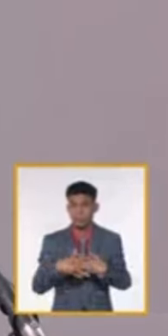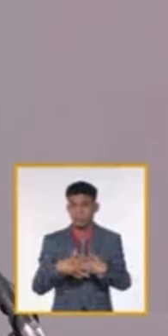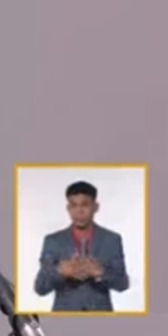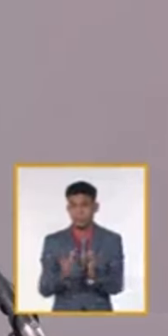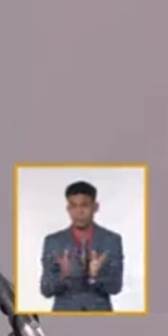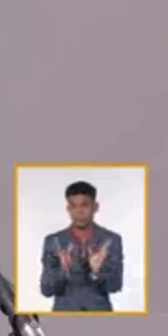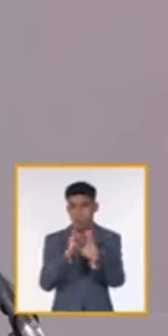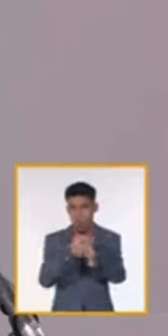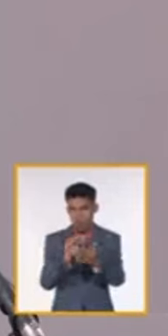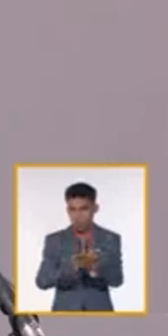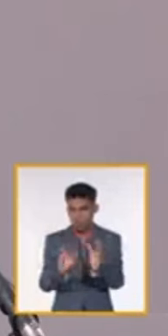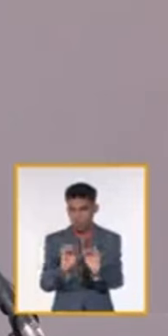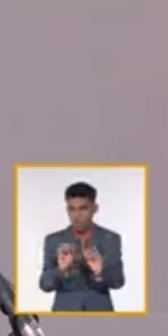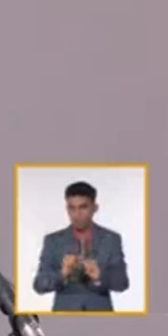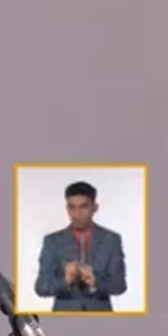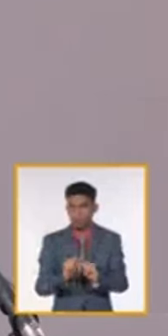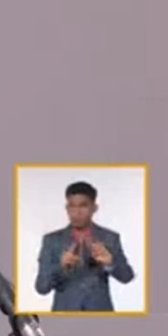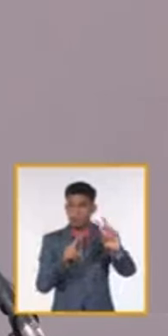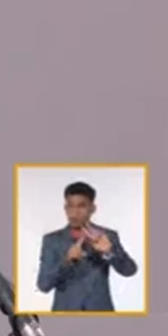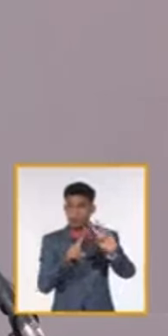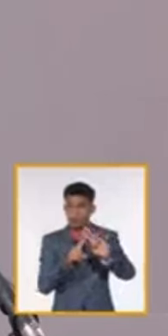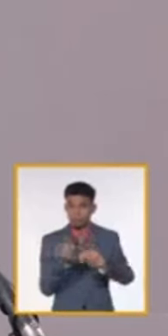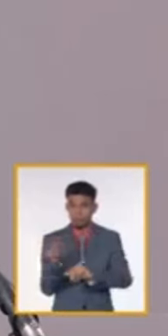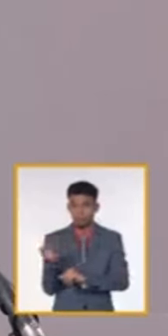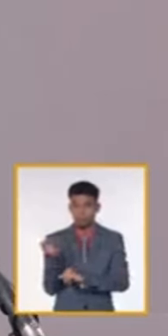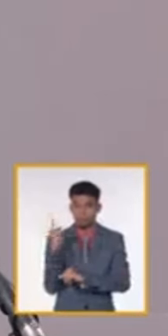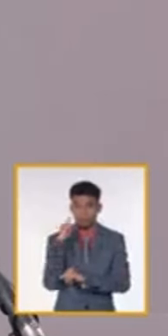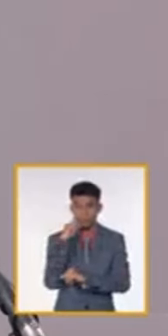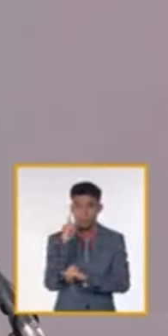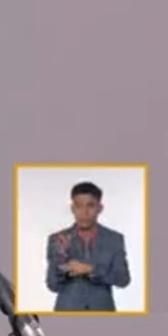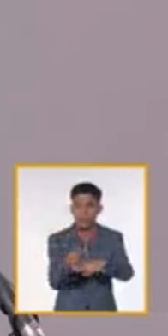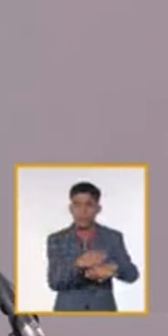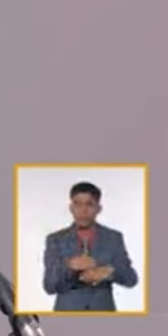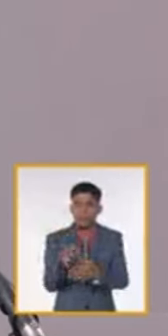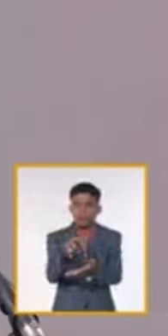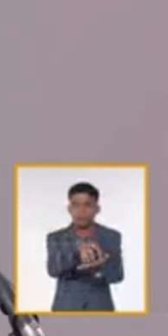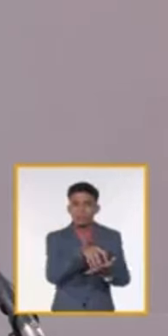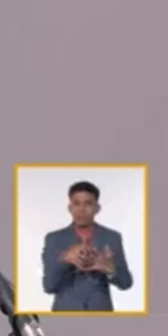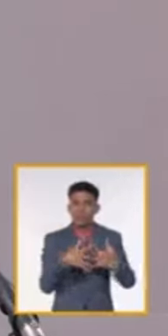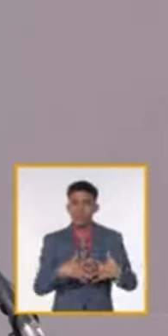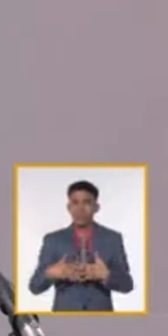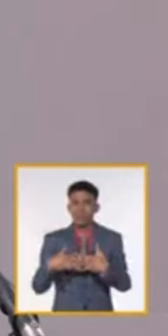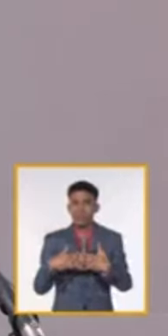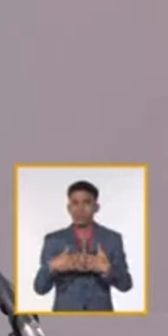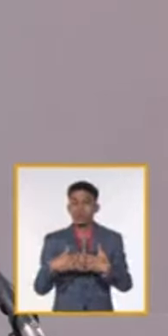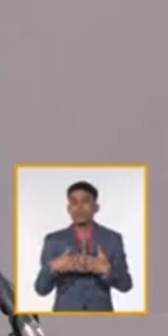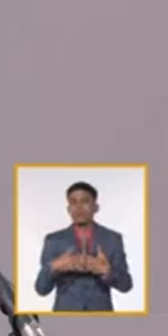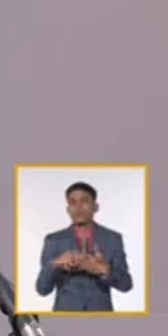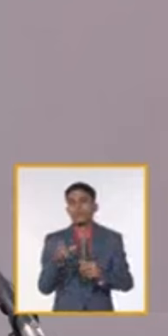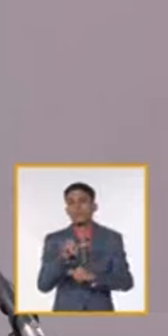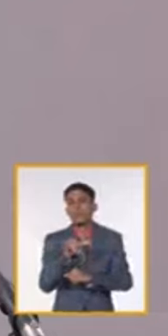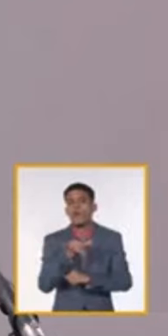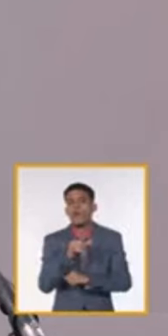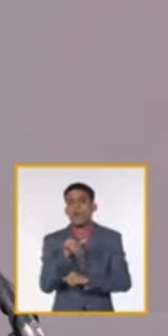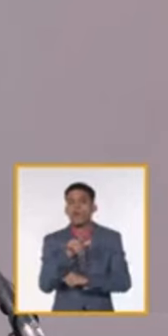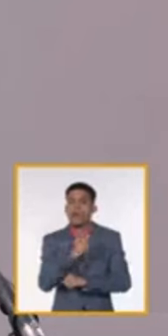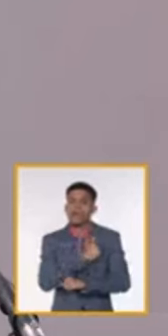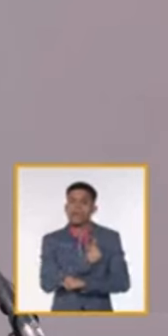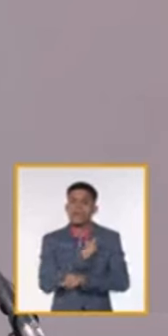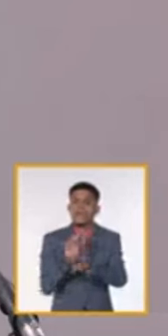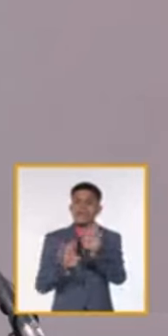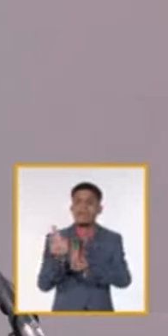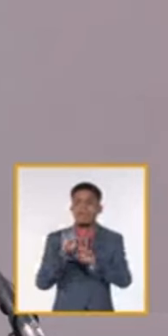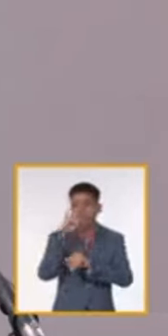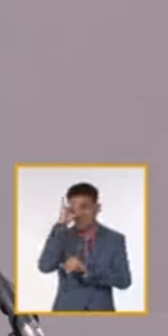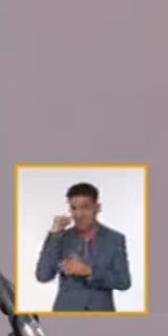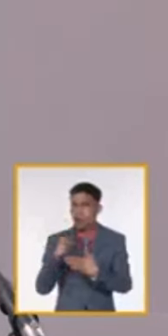Los medios masivos, desde el New York Times hasta el Fox News, quieren aparentar que hay apoyo en la sociedad norteamericana hacia Israel, pero cuando